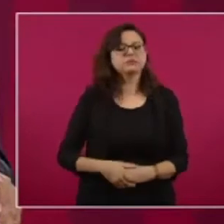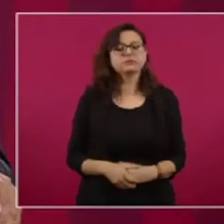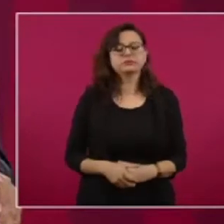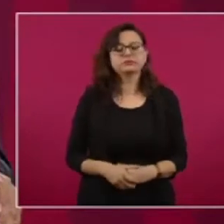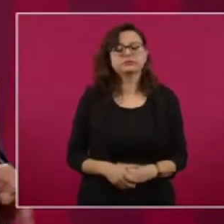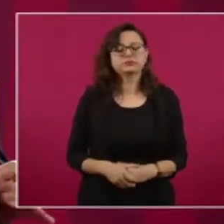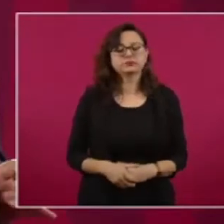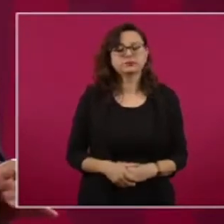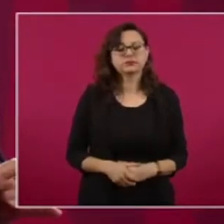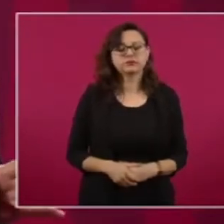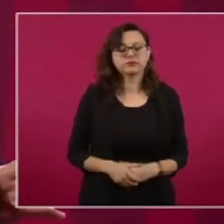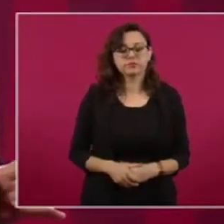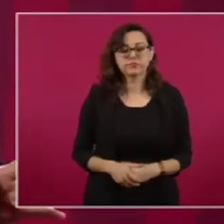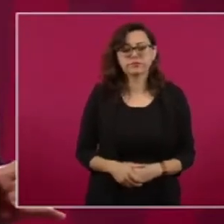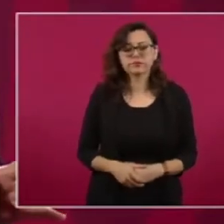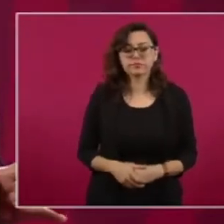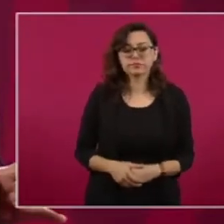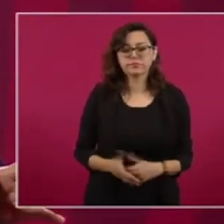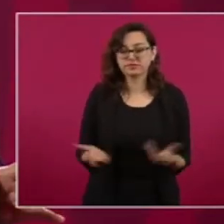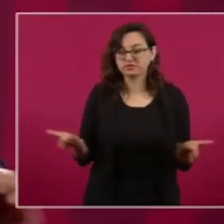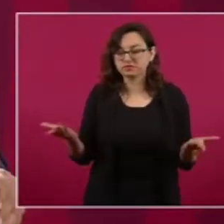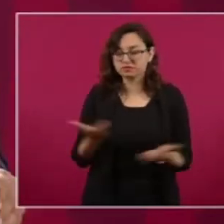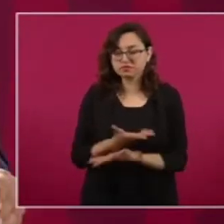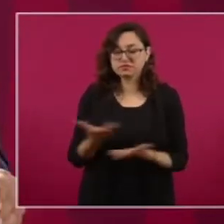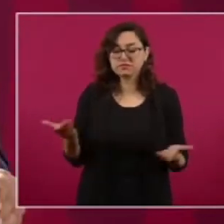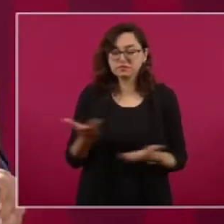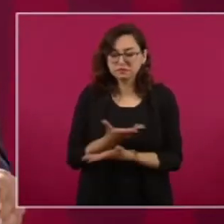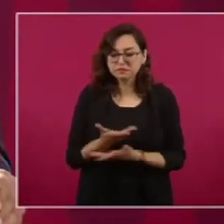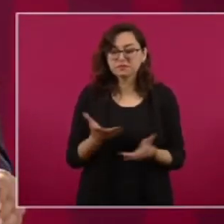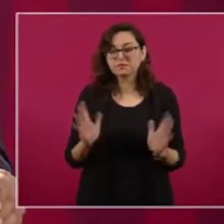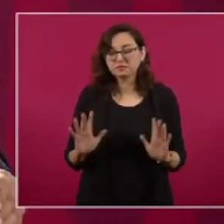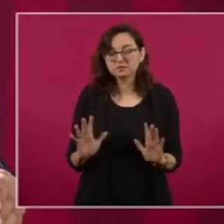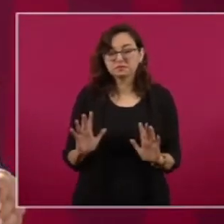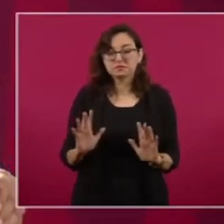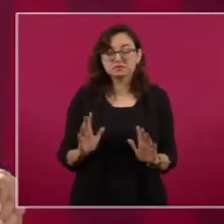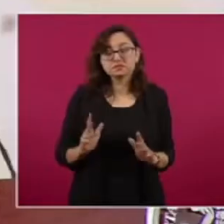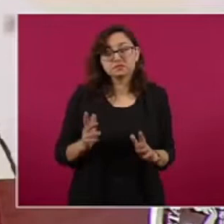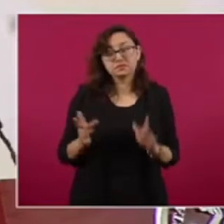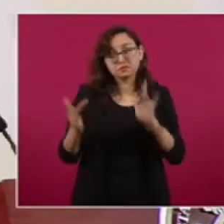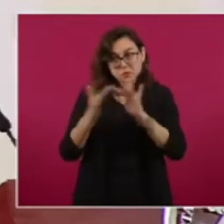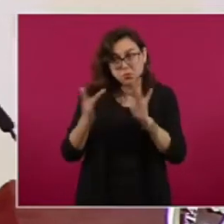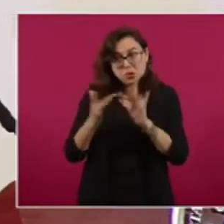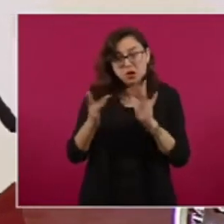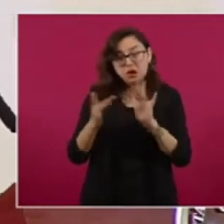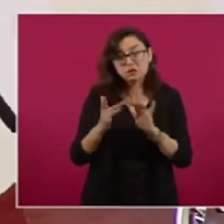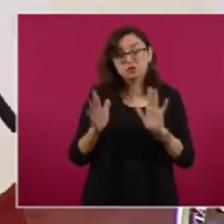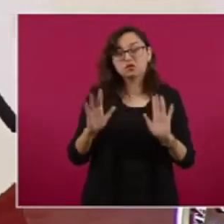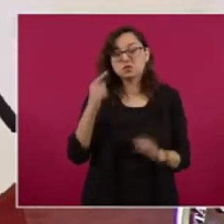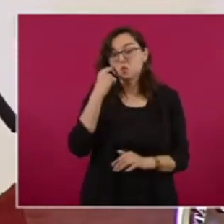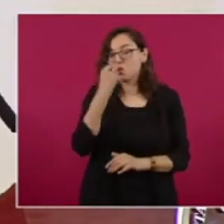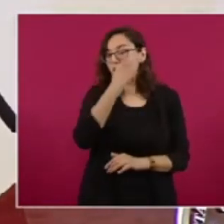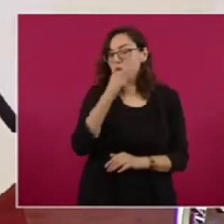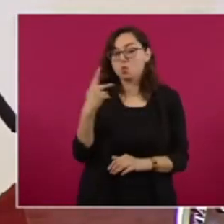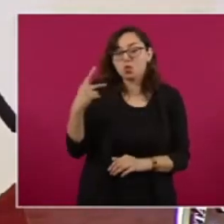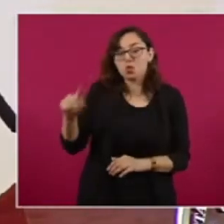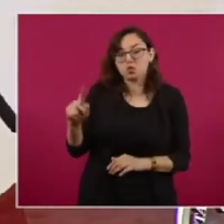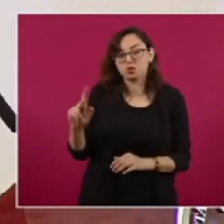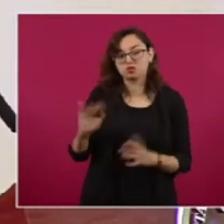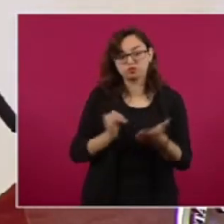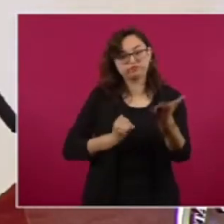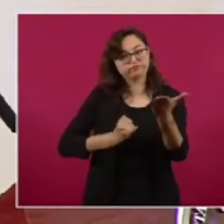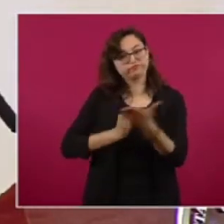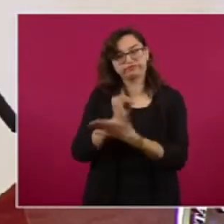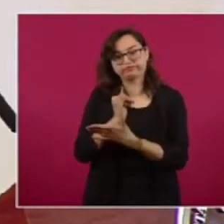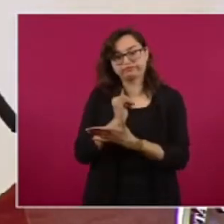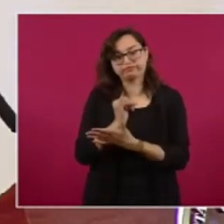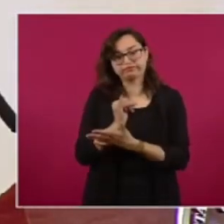Y sí hay relación, pero va a depender de ellos. Ojalá y se tomen en cuenta